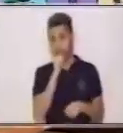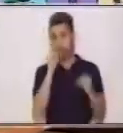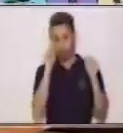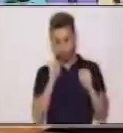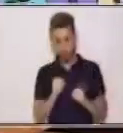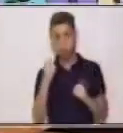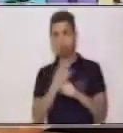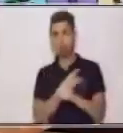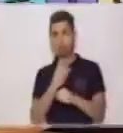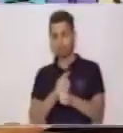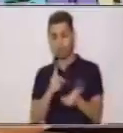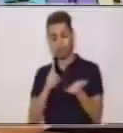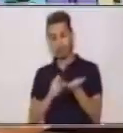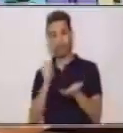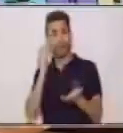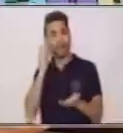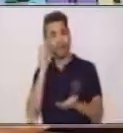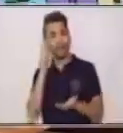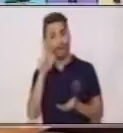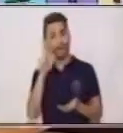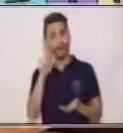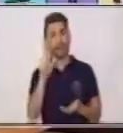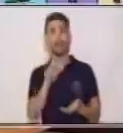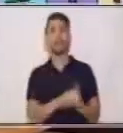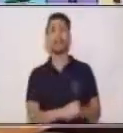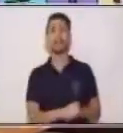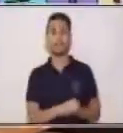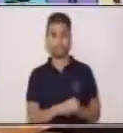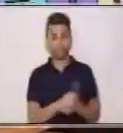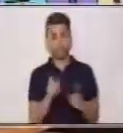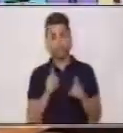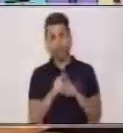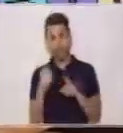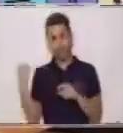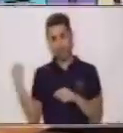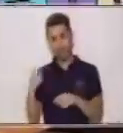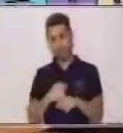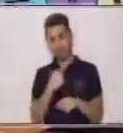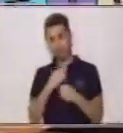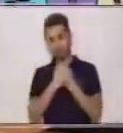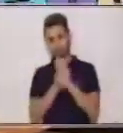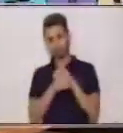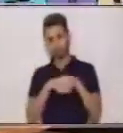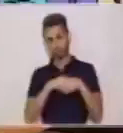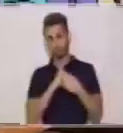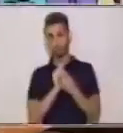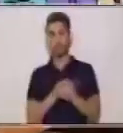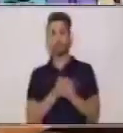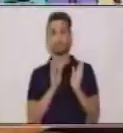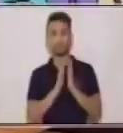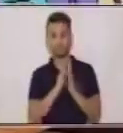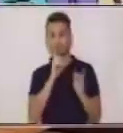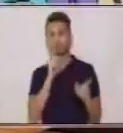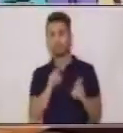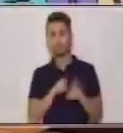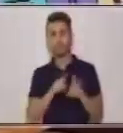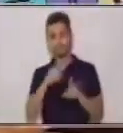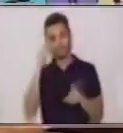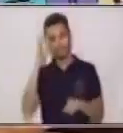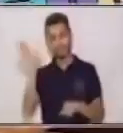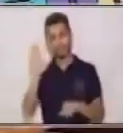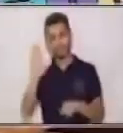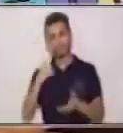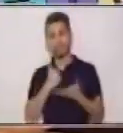el jabón antibacterial o gel antibacterial, como lo voy a hacer yo en este momento. Vamos a saludar también a